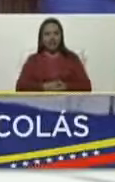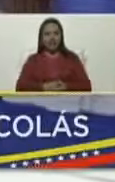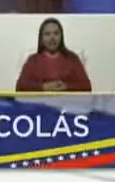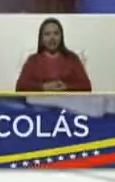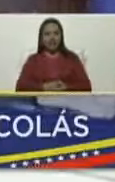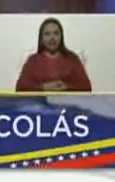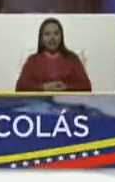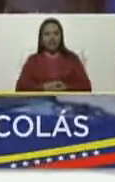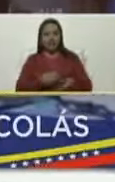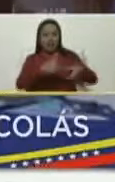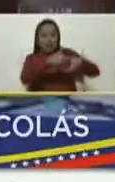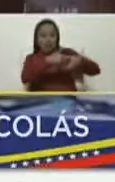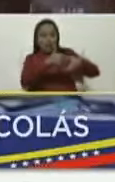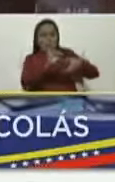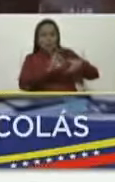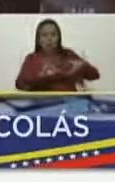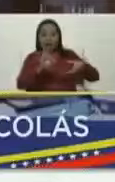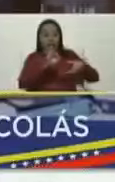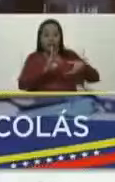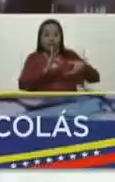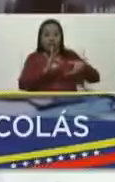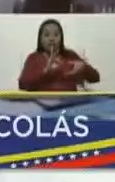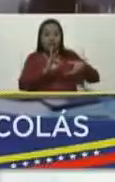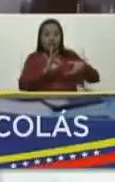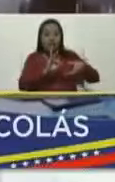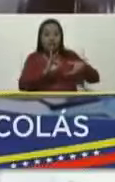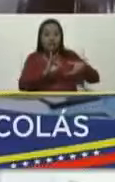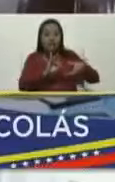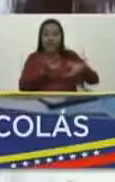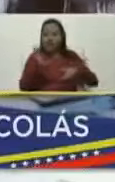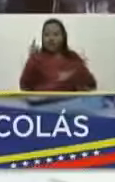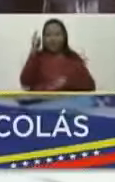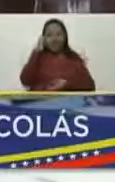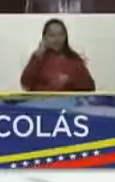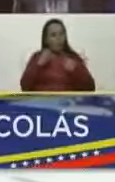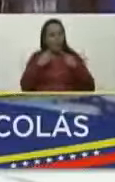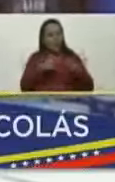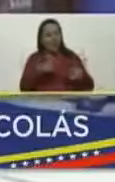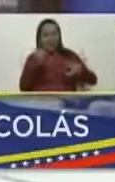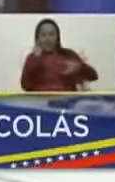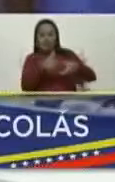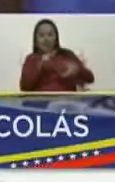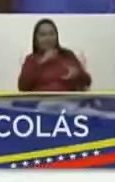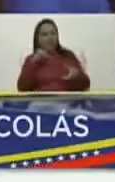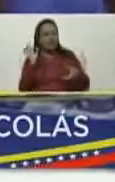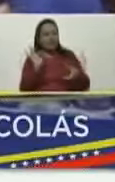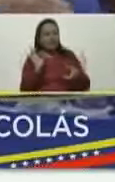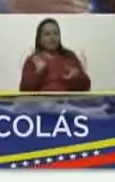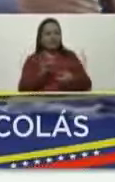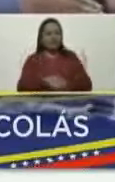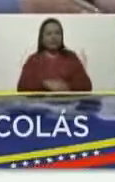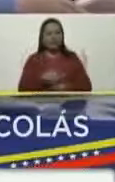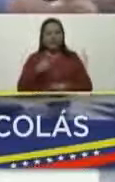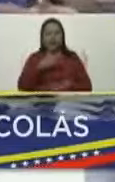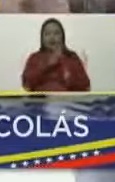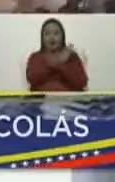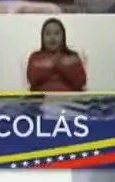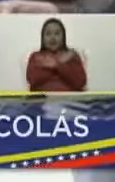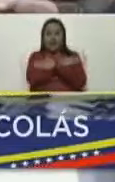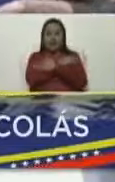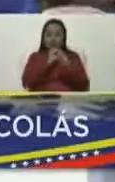Mira, la taza quedó vacía. Mira, Silita, no sabes lo que te perdiste. Esto está exquisito. Bueno, los felicito. Seguimos